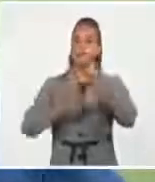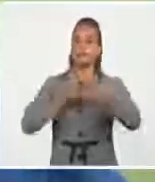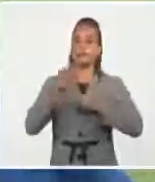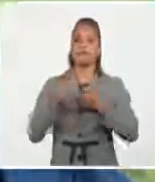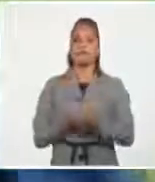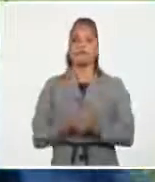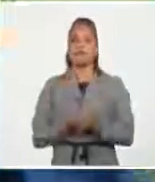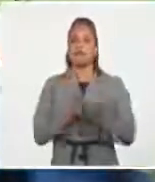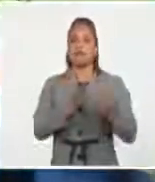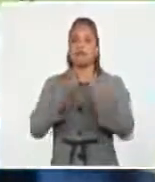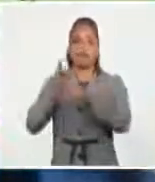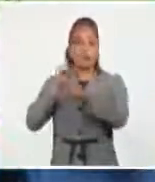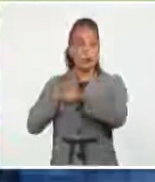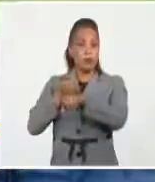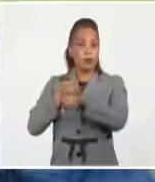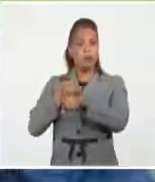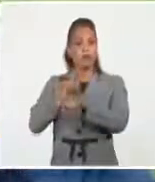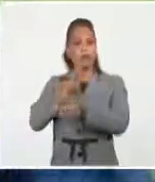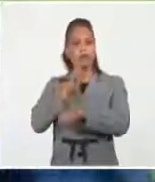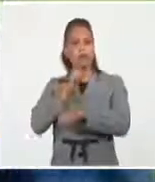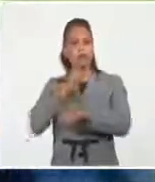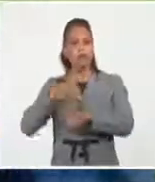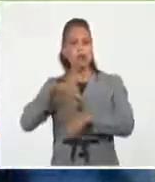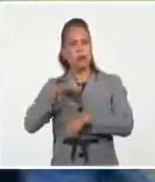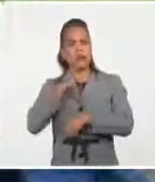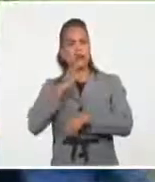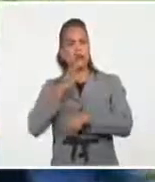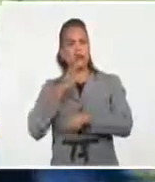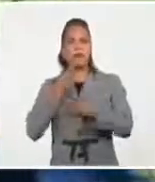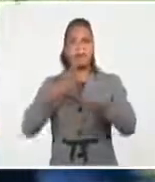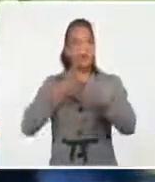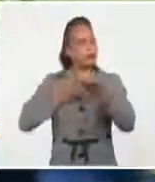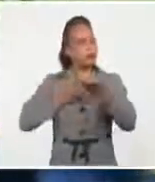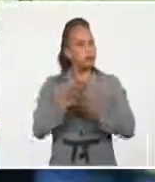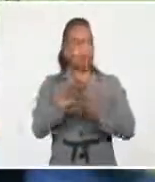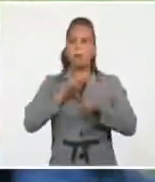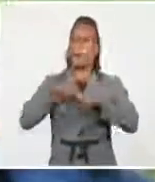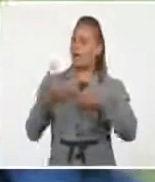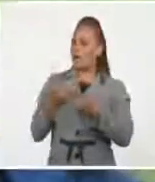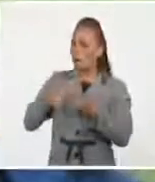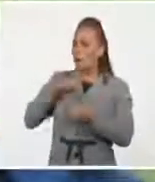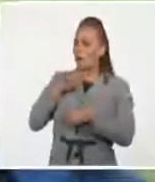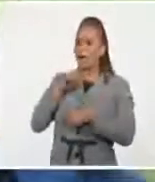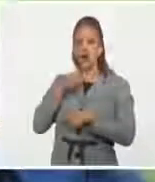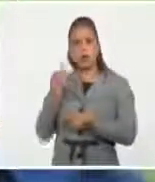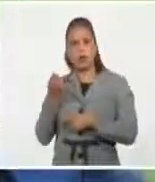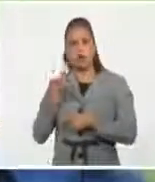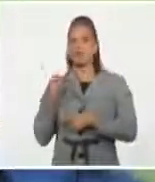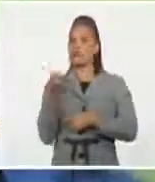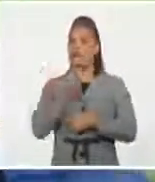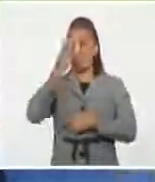otros momentos tuvimos momentos difíciles y hemos seguido adelante. ¿Por qué en este momento no? Lo que nosotros como